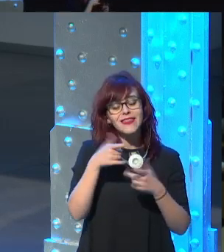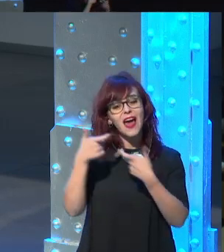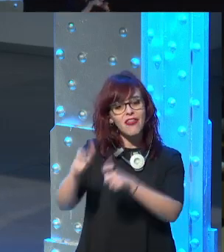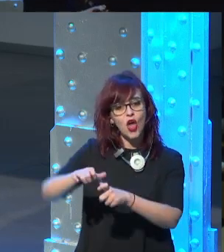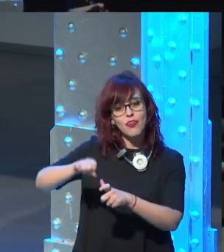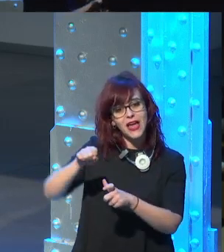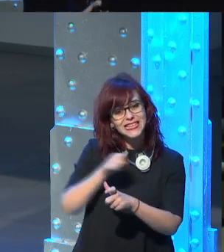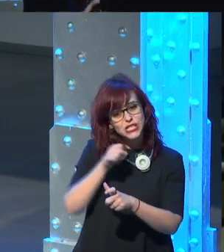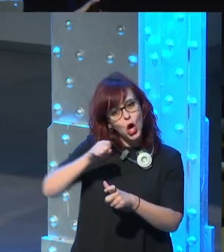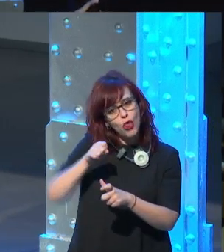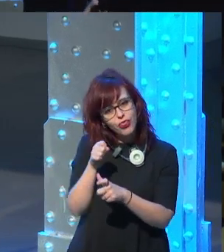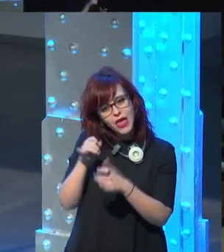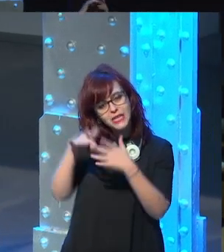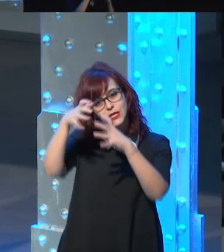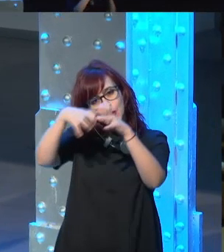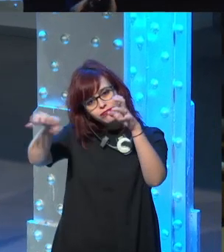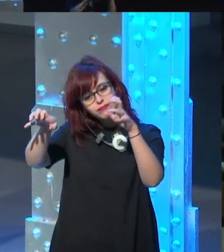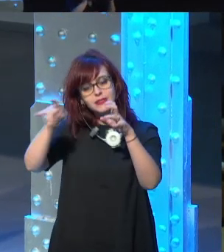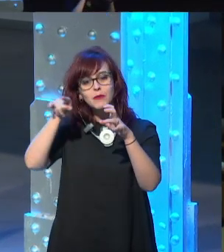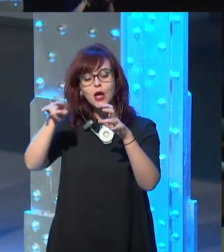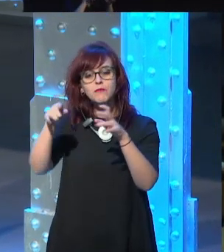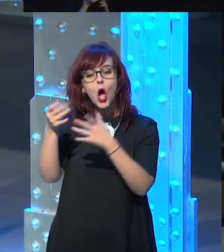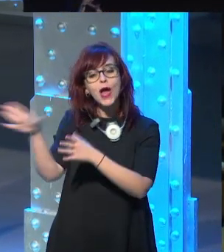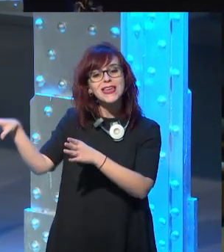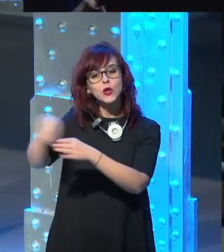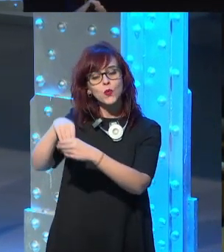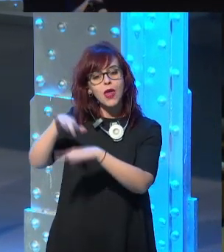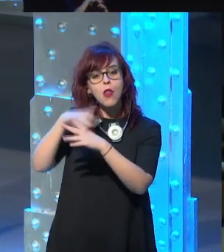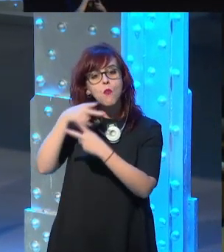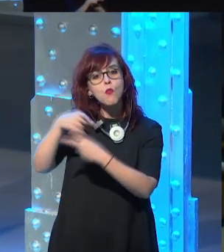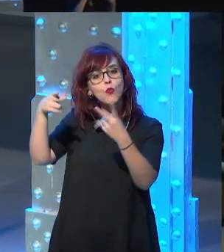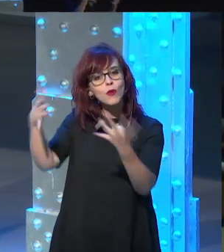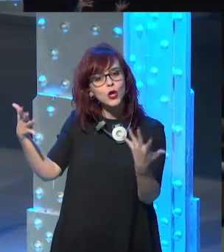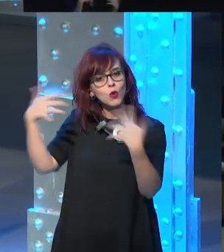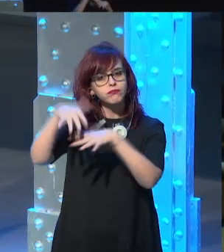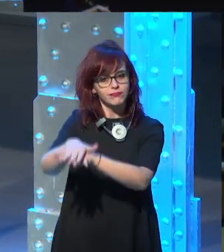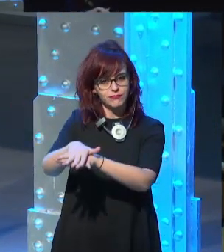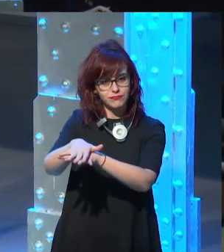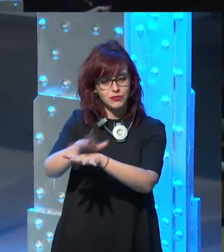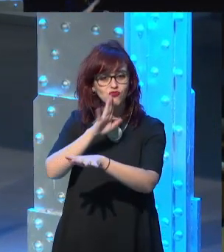y va a ser un poco distinto en el sentido que va a incluir el público. Se va a formar